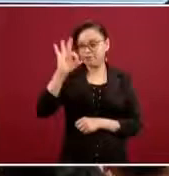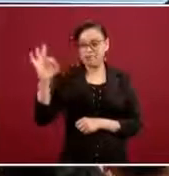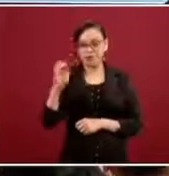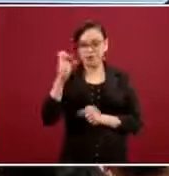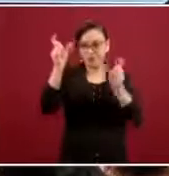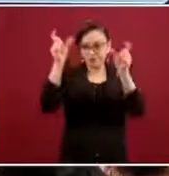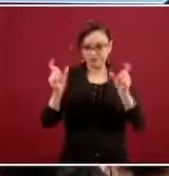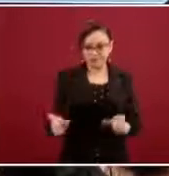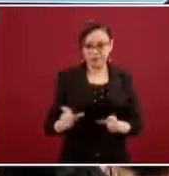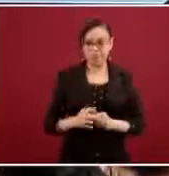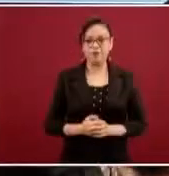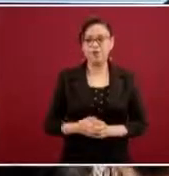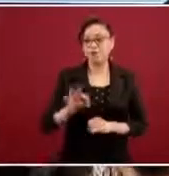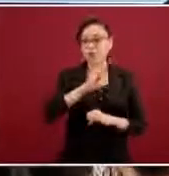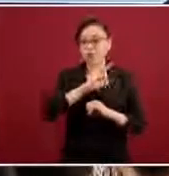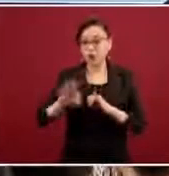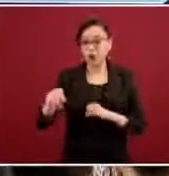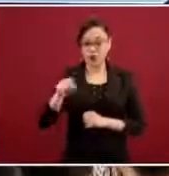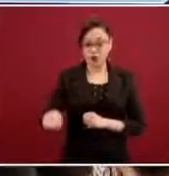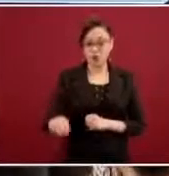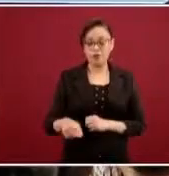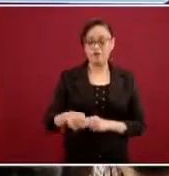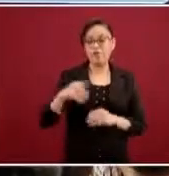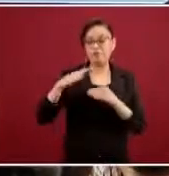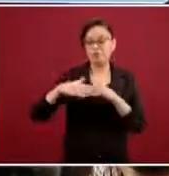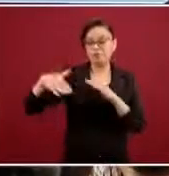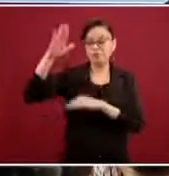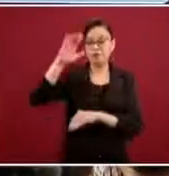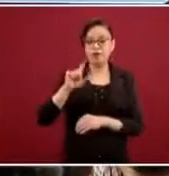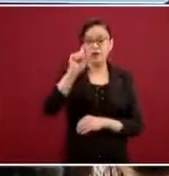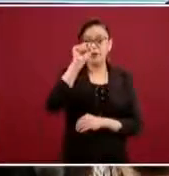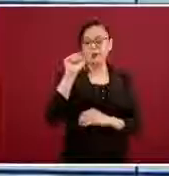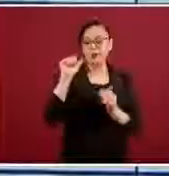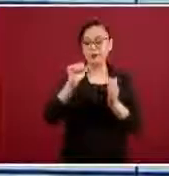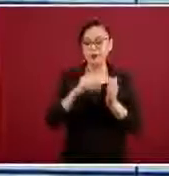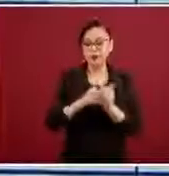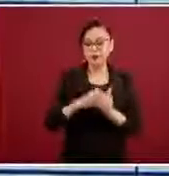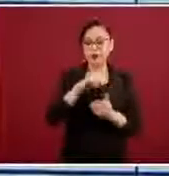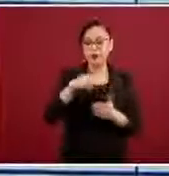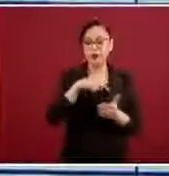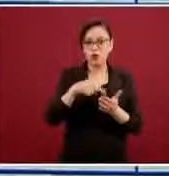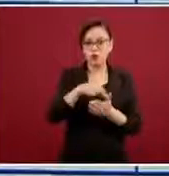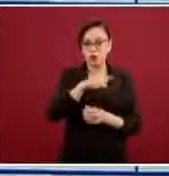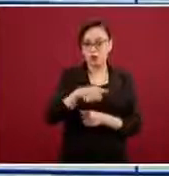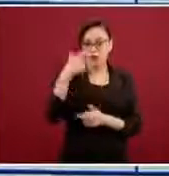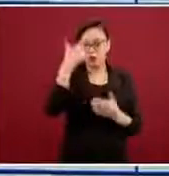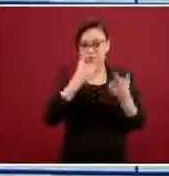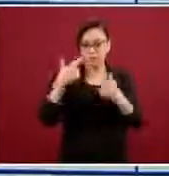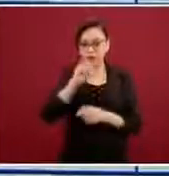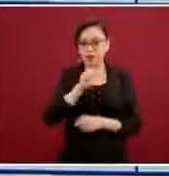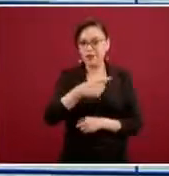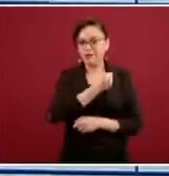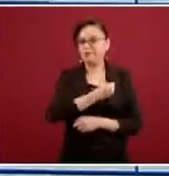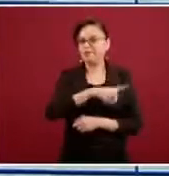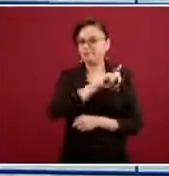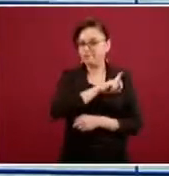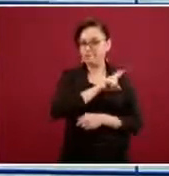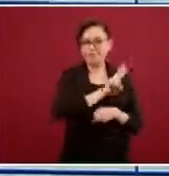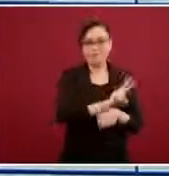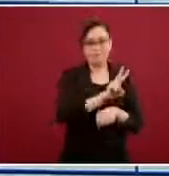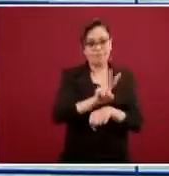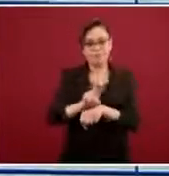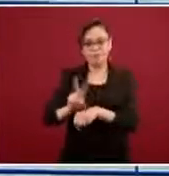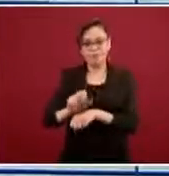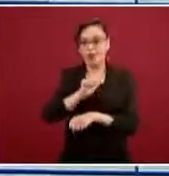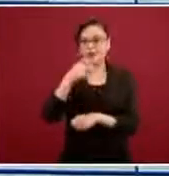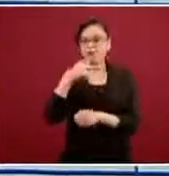las 26,000 unidades de salud, más de 26,000 unidades de salud que notifican semanalmente al sistema de vigilancia